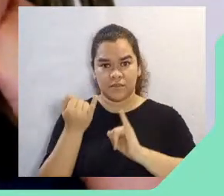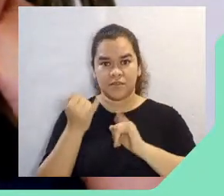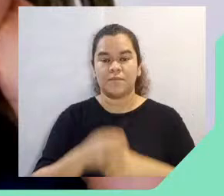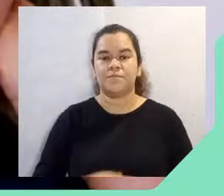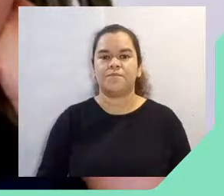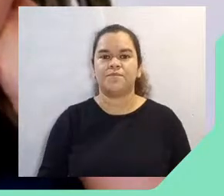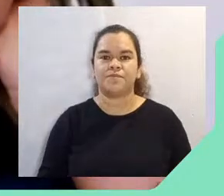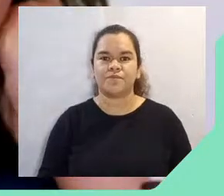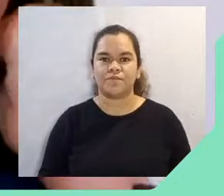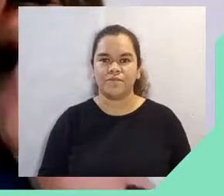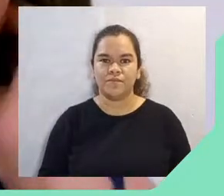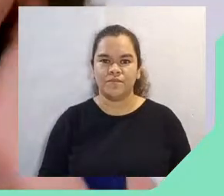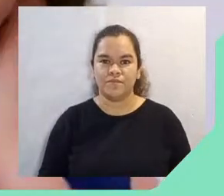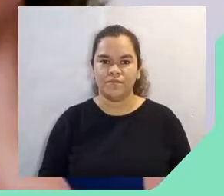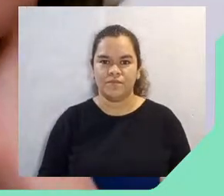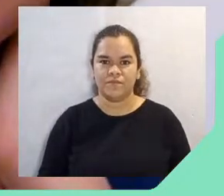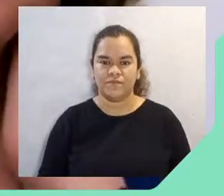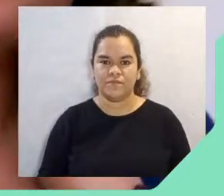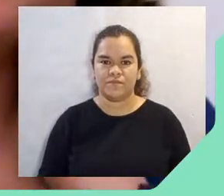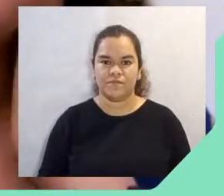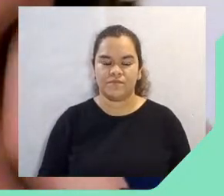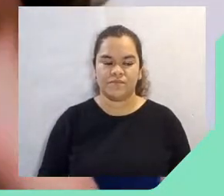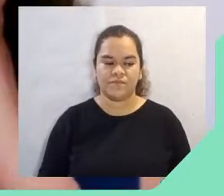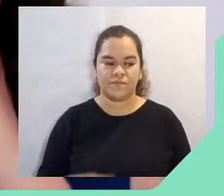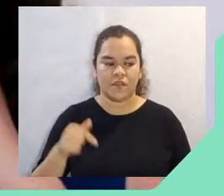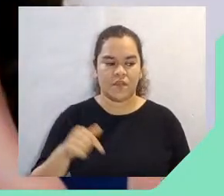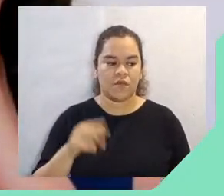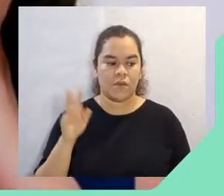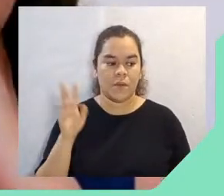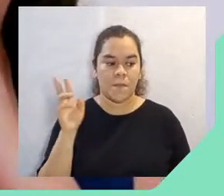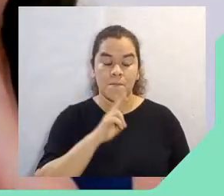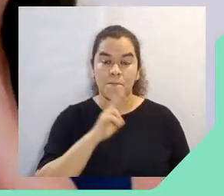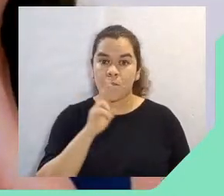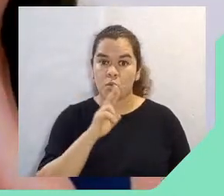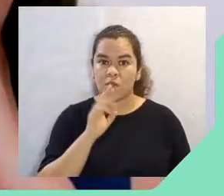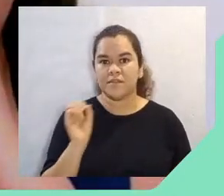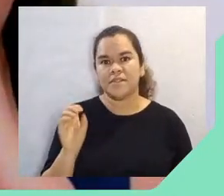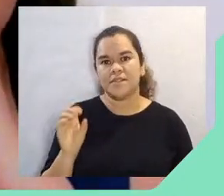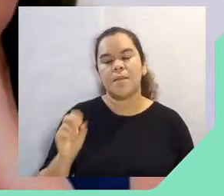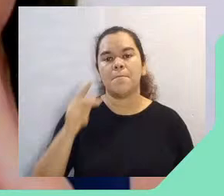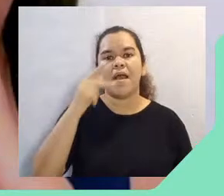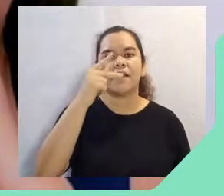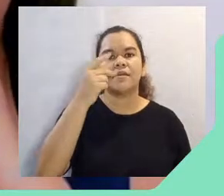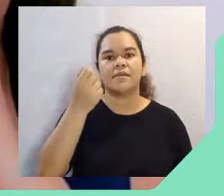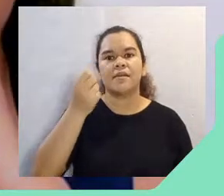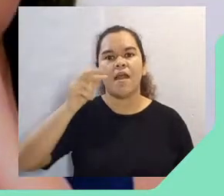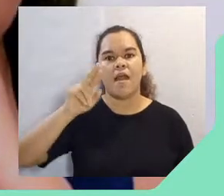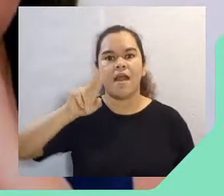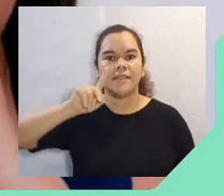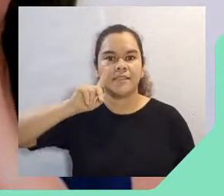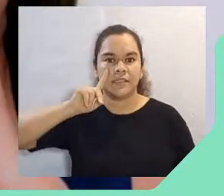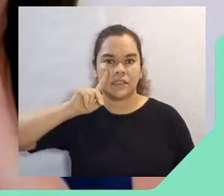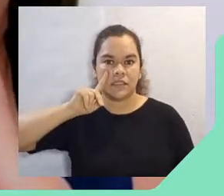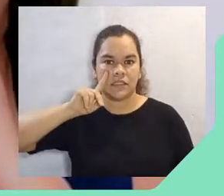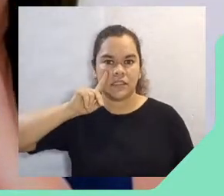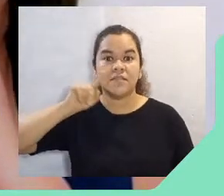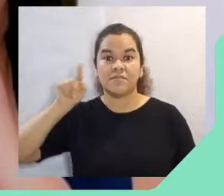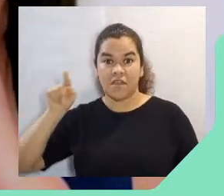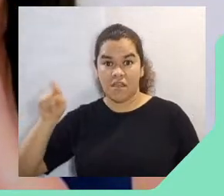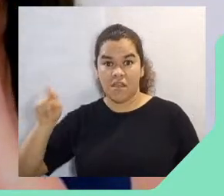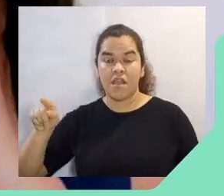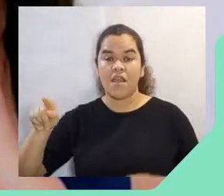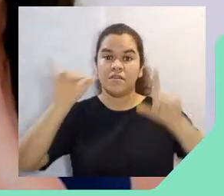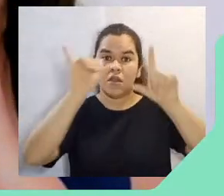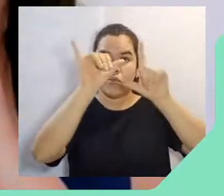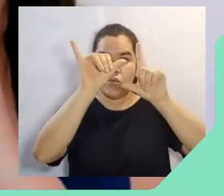a pasar ahora a Cari. Cari, si tenés preguntas, consultas que hayan ido dejando